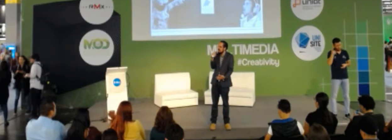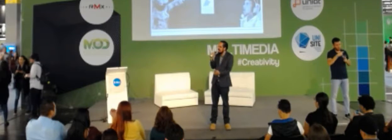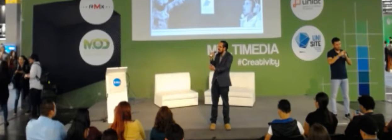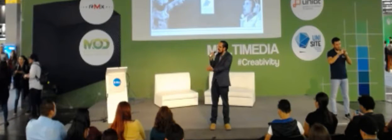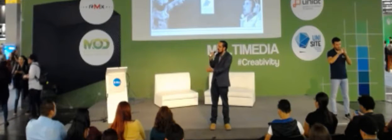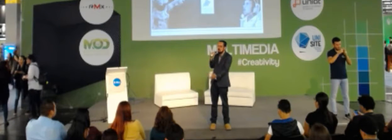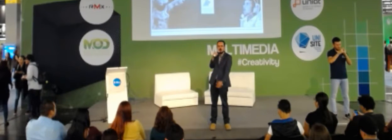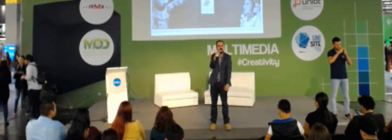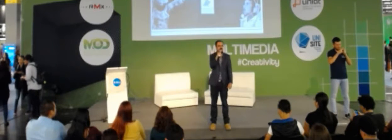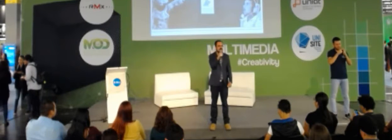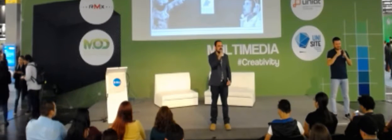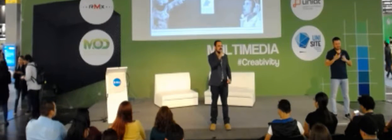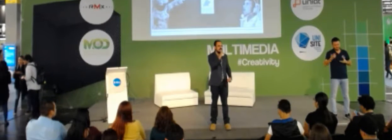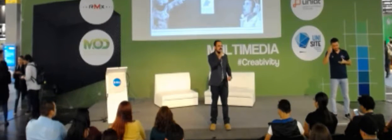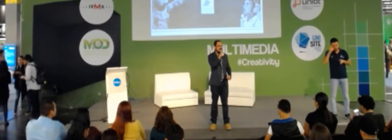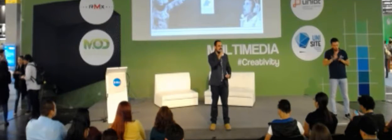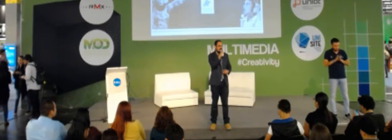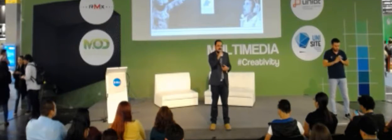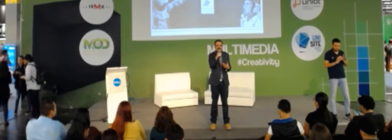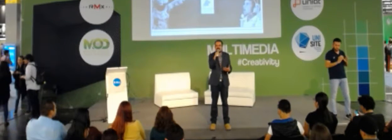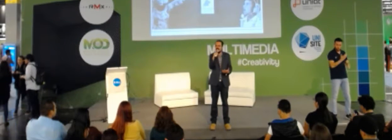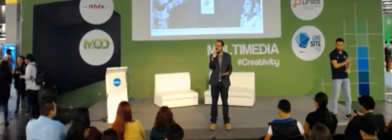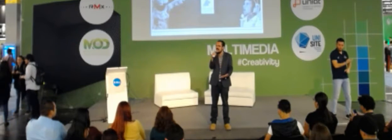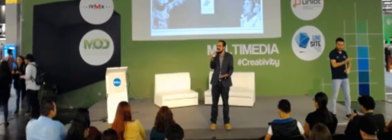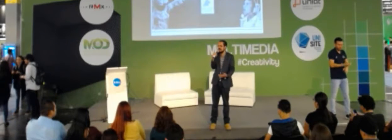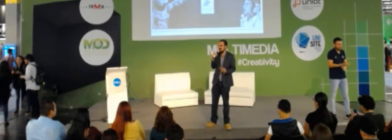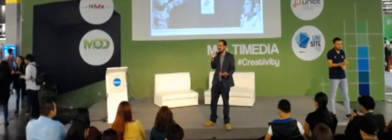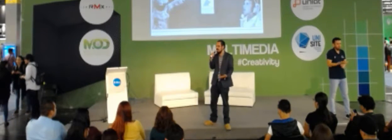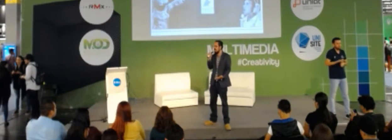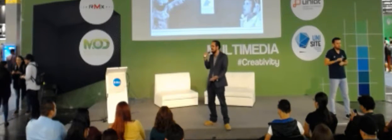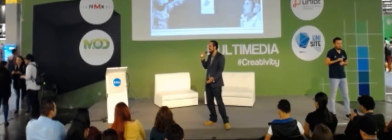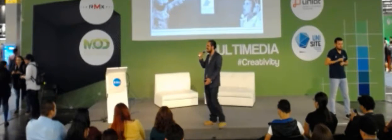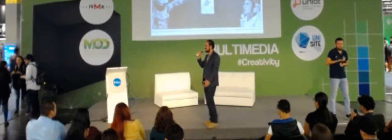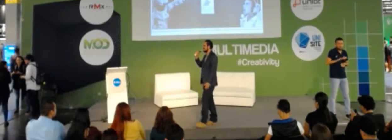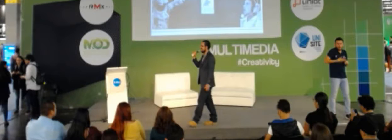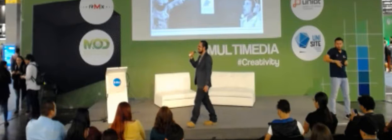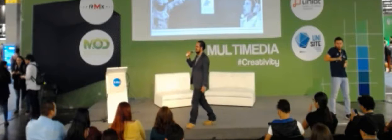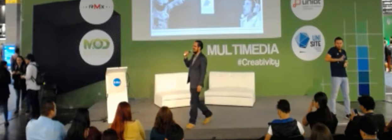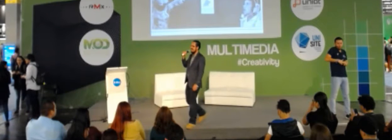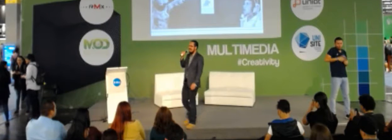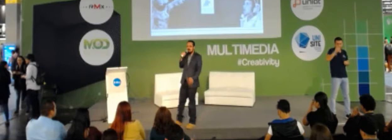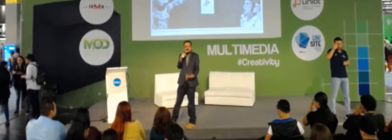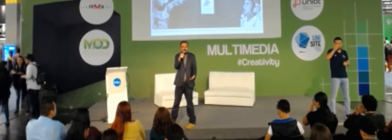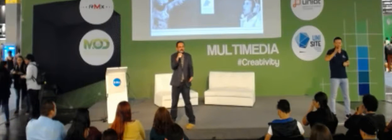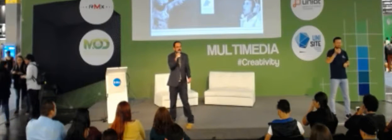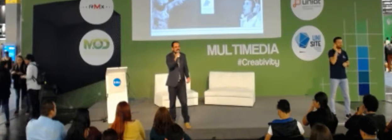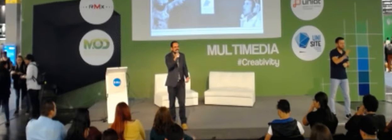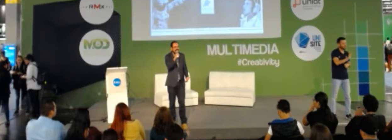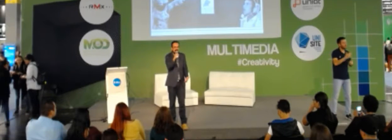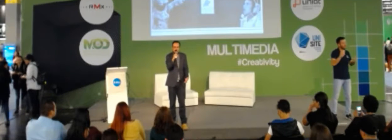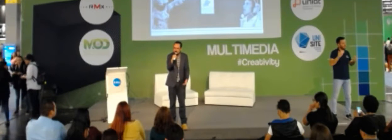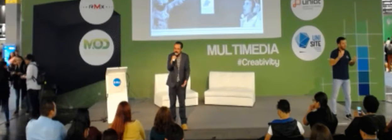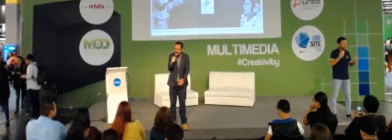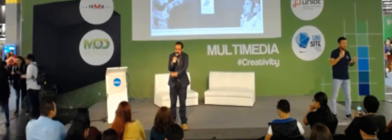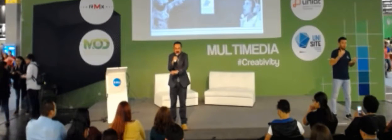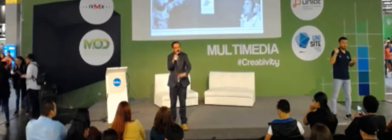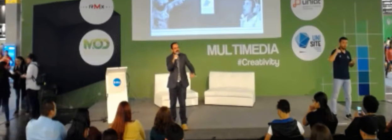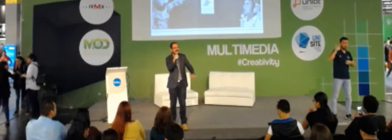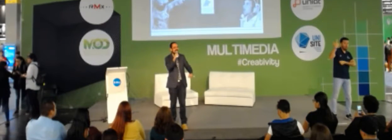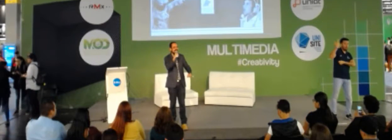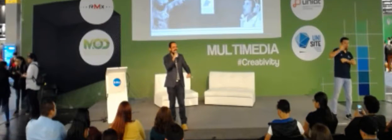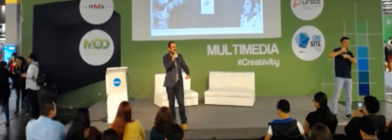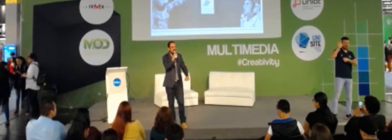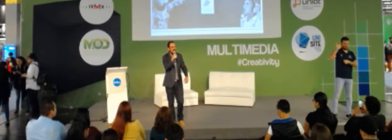de platicar con sus compañeros y de manera natural con la lengua de señas, el maestro se molesta, los ve, los